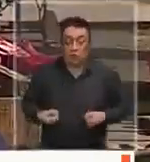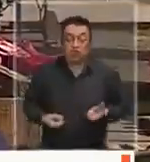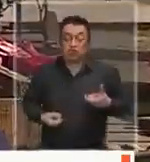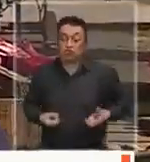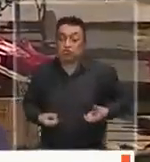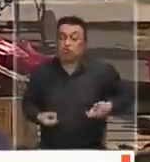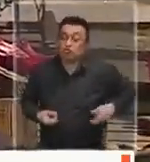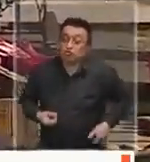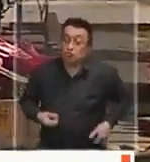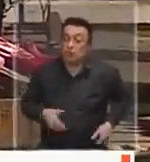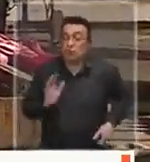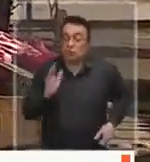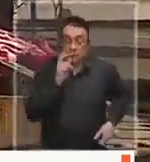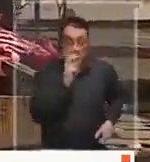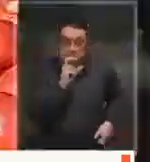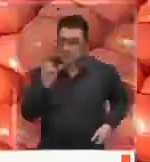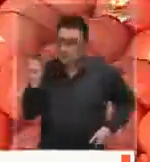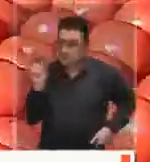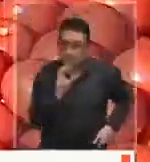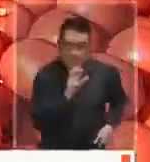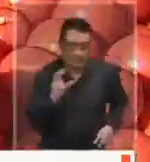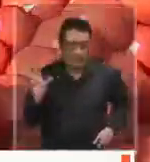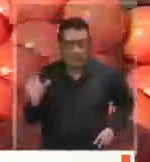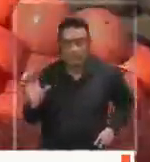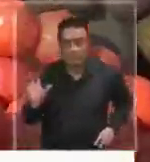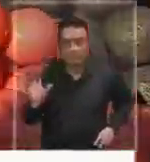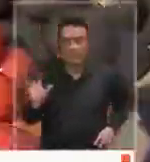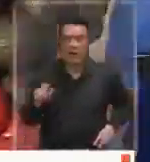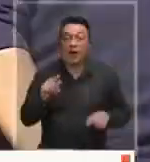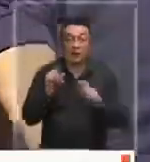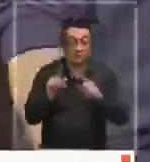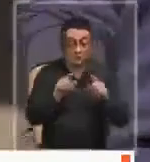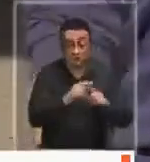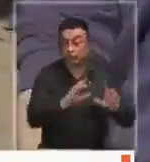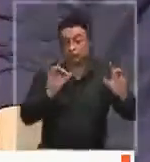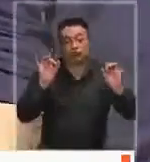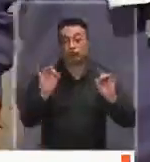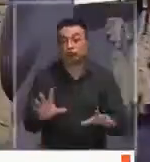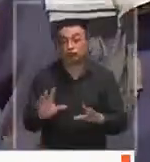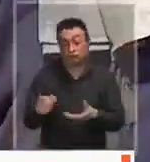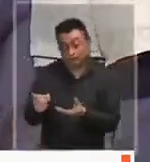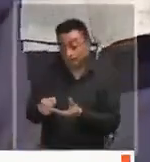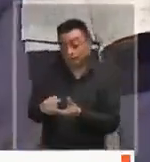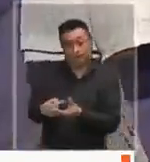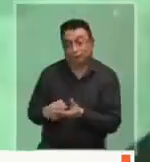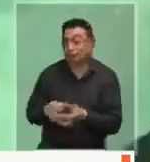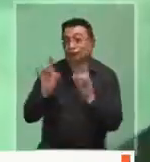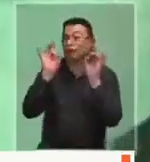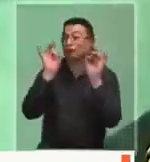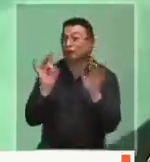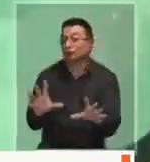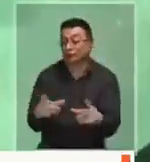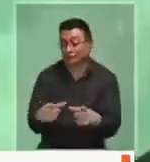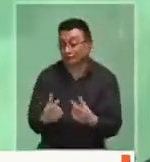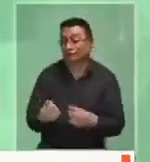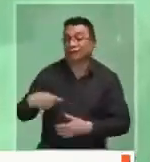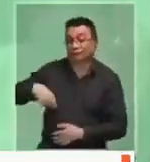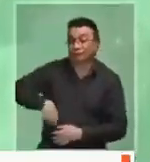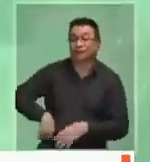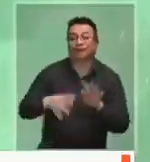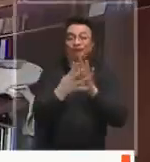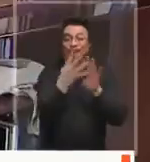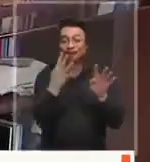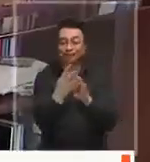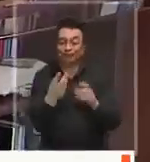en el bolsillo, ando en la feria. Ya. Para ellas no hay otra opción. El efectivo sigue siendo el protagonista en sus billeteras, en sus